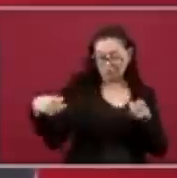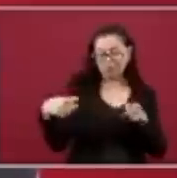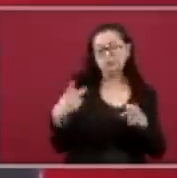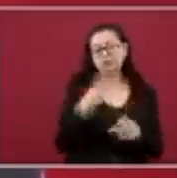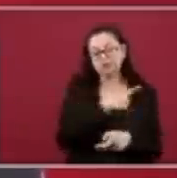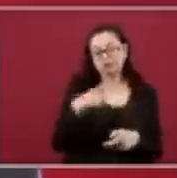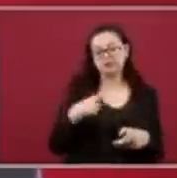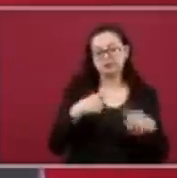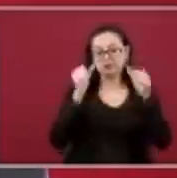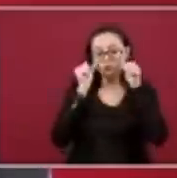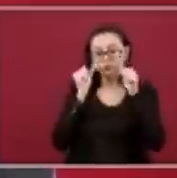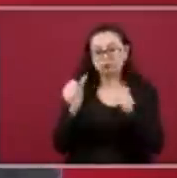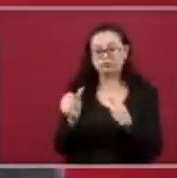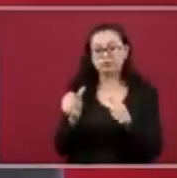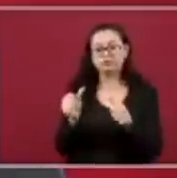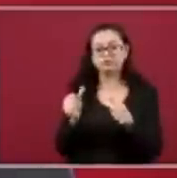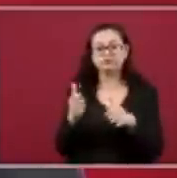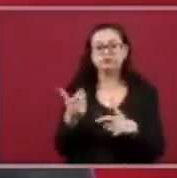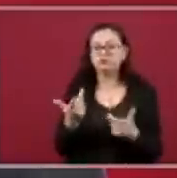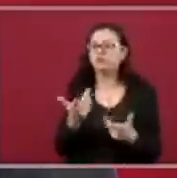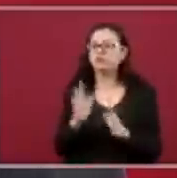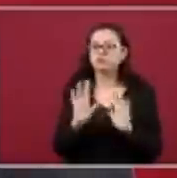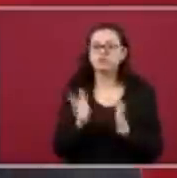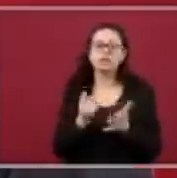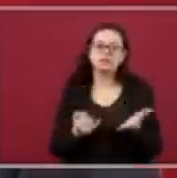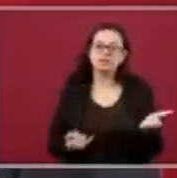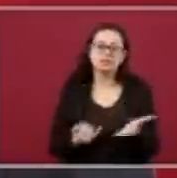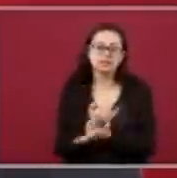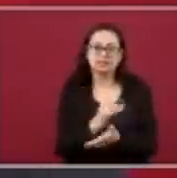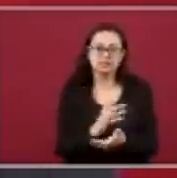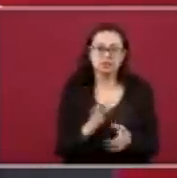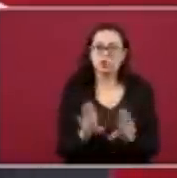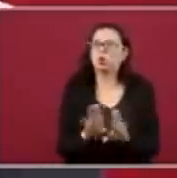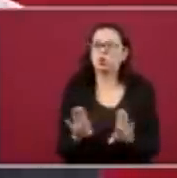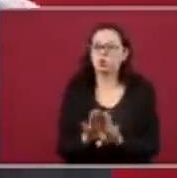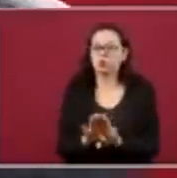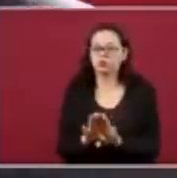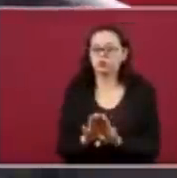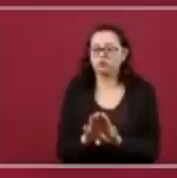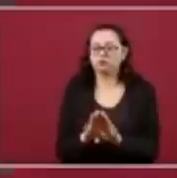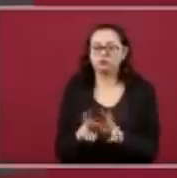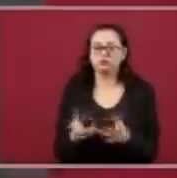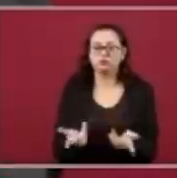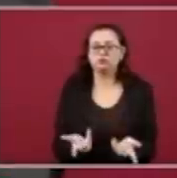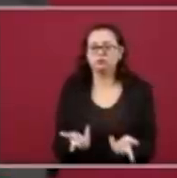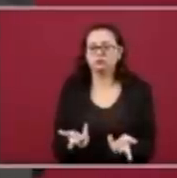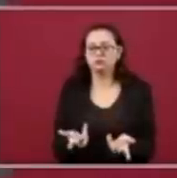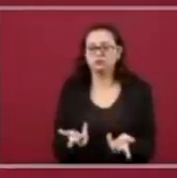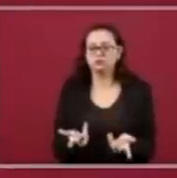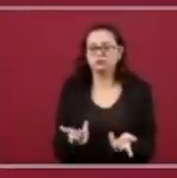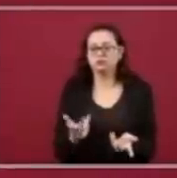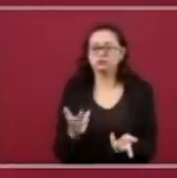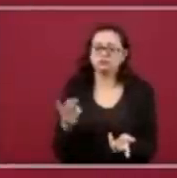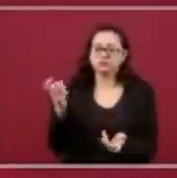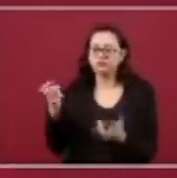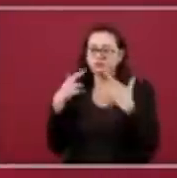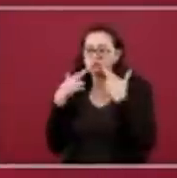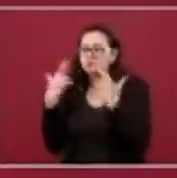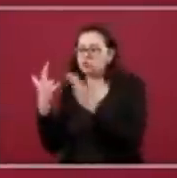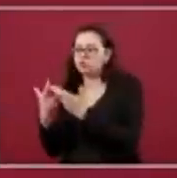donde vamos a tomar ya una definición. Y no tenía caso que yo fuera